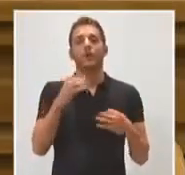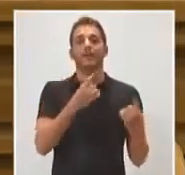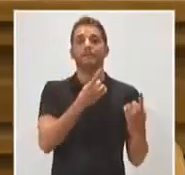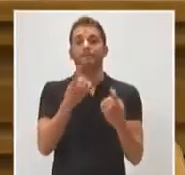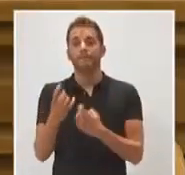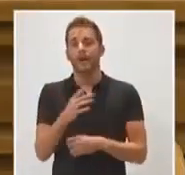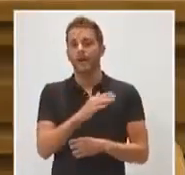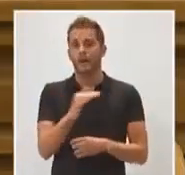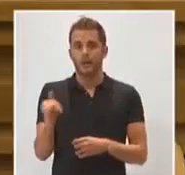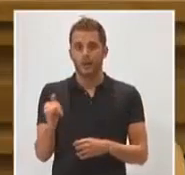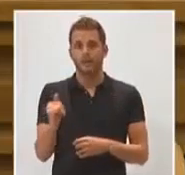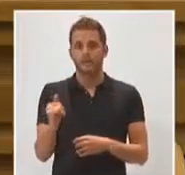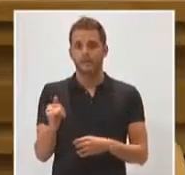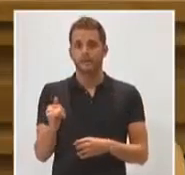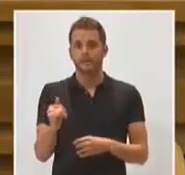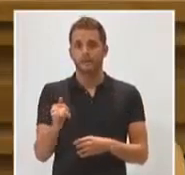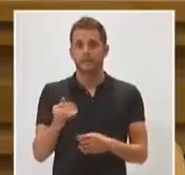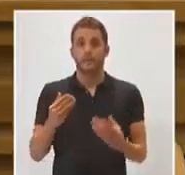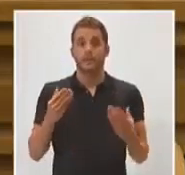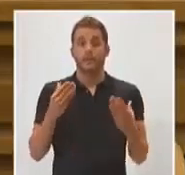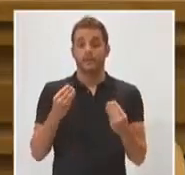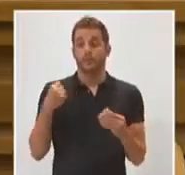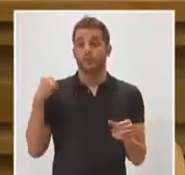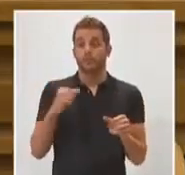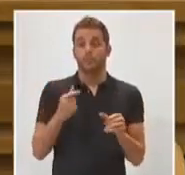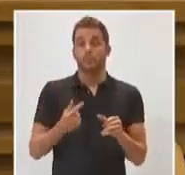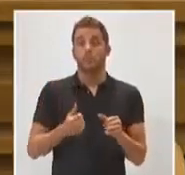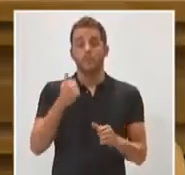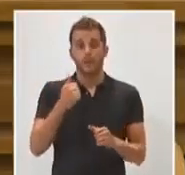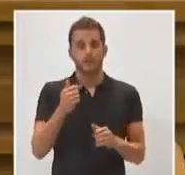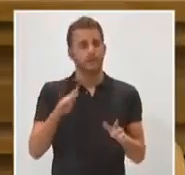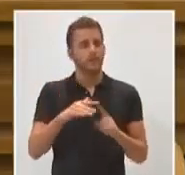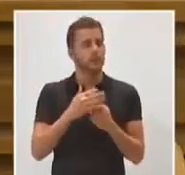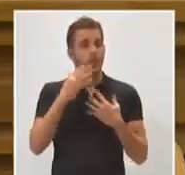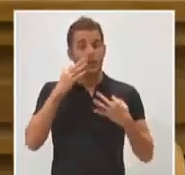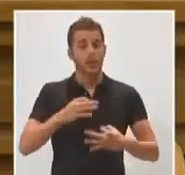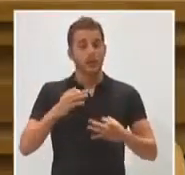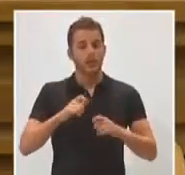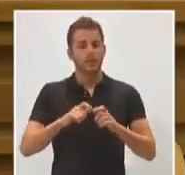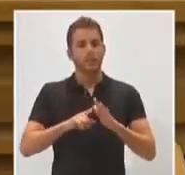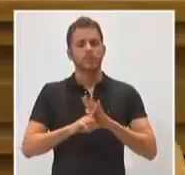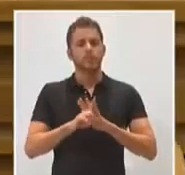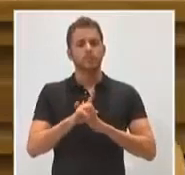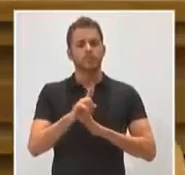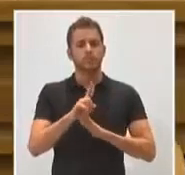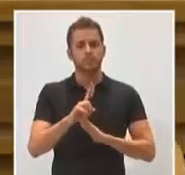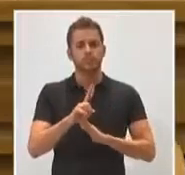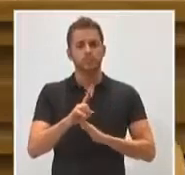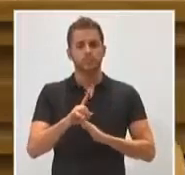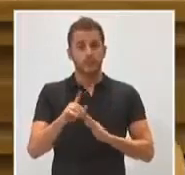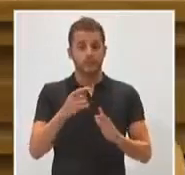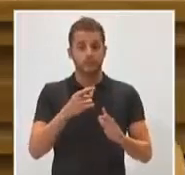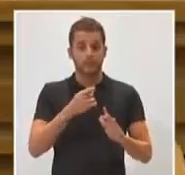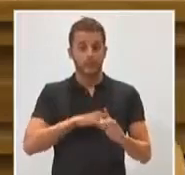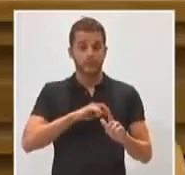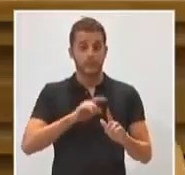déficit y mucho más que tenían pero la realidad es que estamos creciendo en plantillas muchísimos de los que más en españa